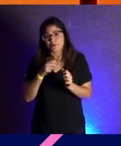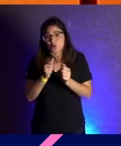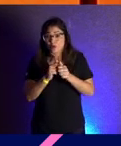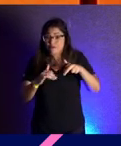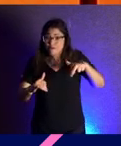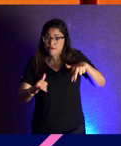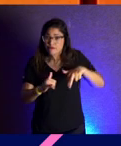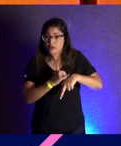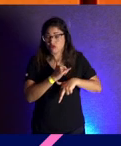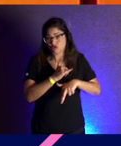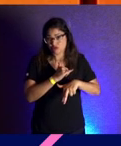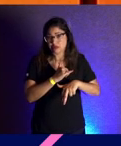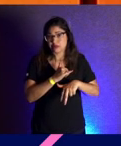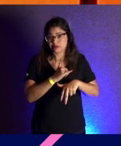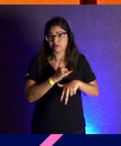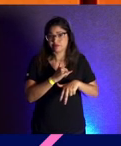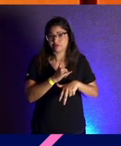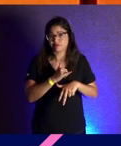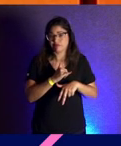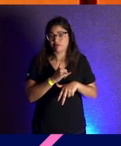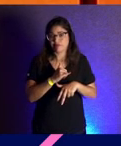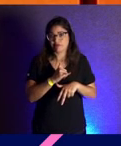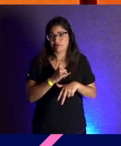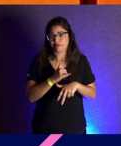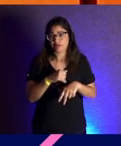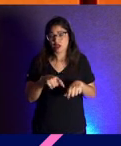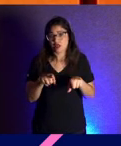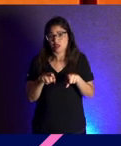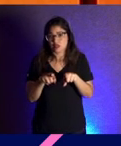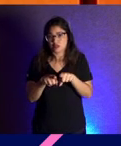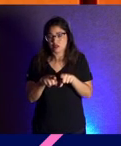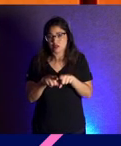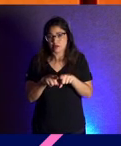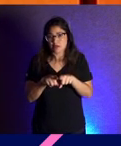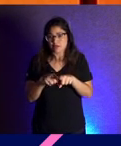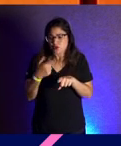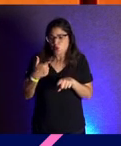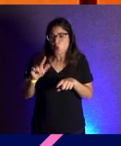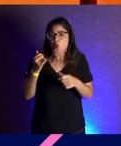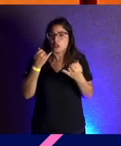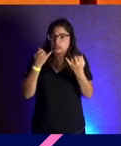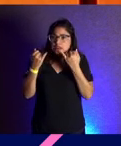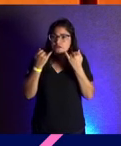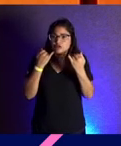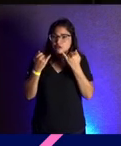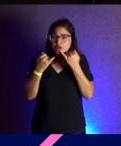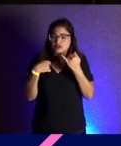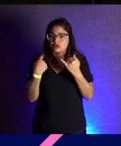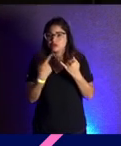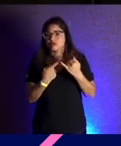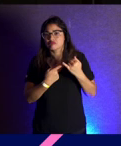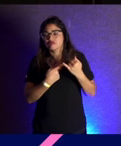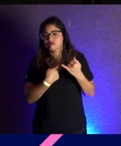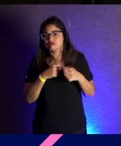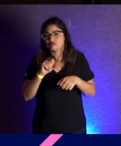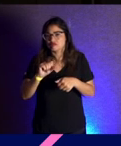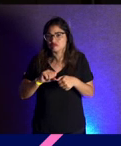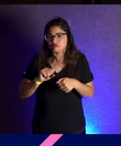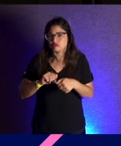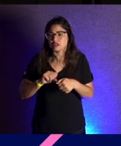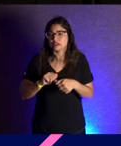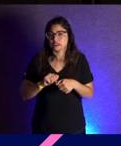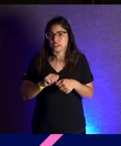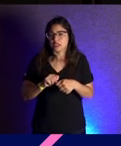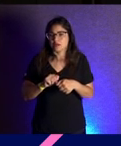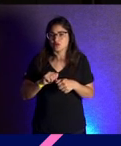tomando los tipos de cuenta y modelándolos por simulaciones que sean la identificación múltiple, pero no es una identificación jurídica, es una